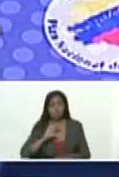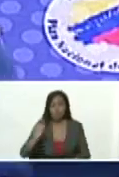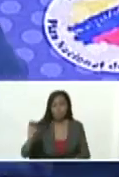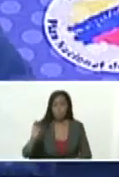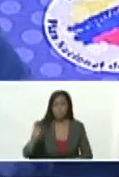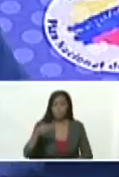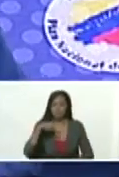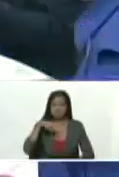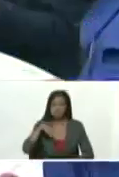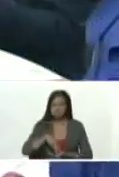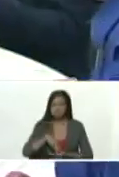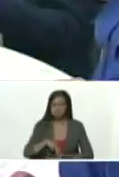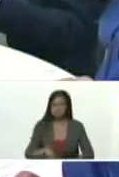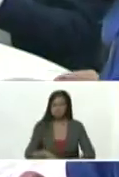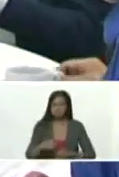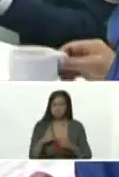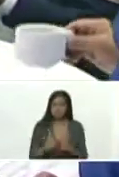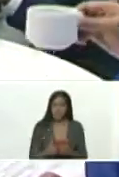de pie.